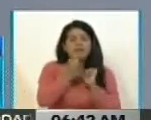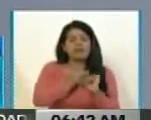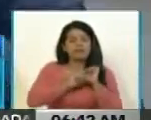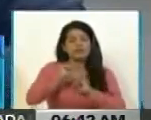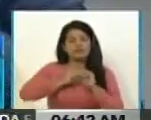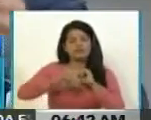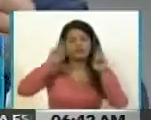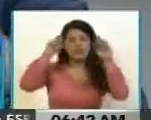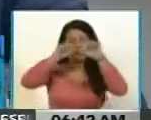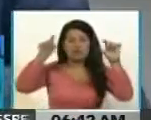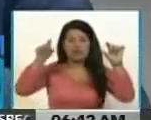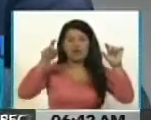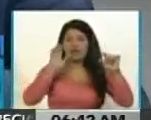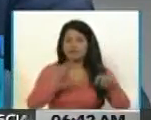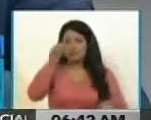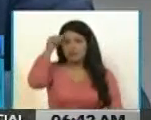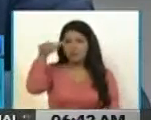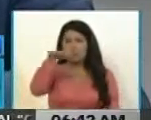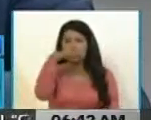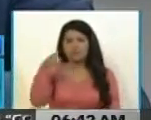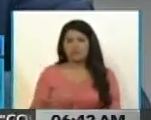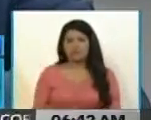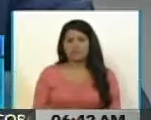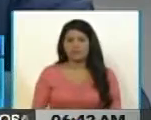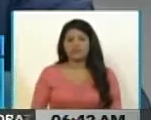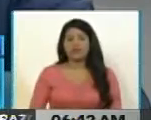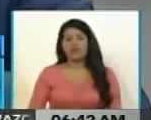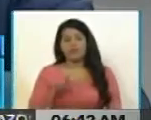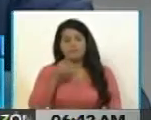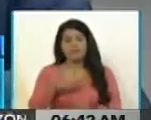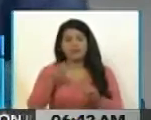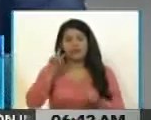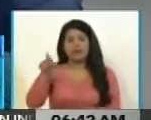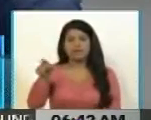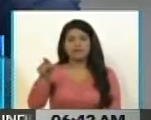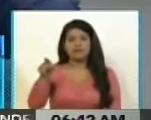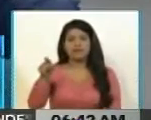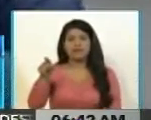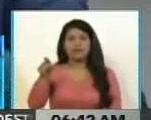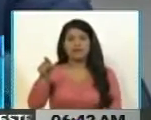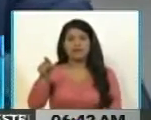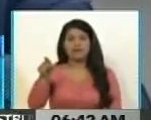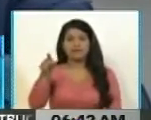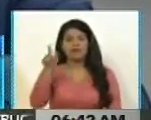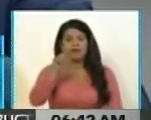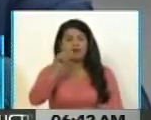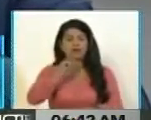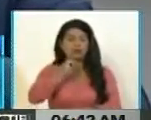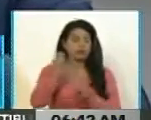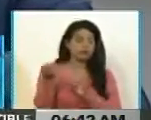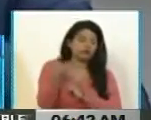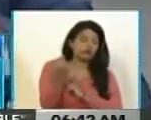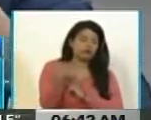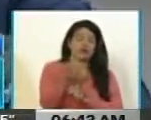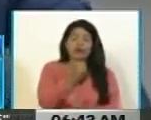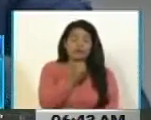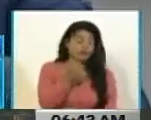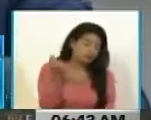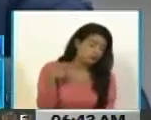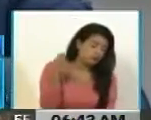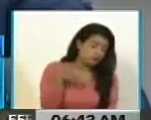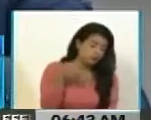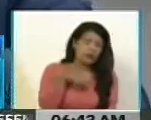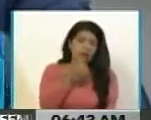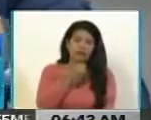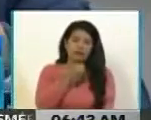entrecomillado así, tal cual como habla el pueblo. Pero ese son el tipo de expresiones, Esther, que pareciera que a los medios públicos,